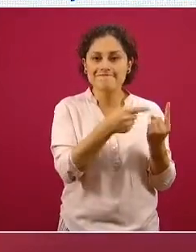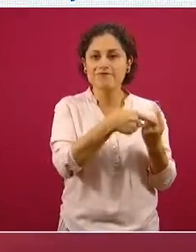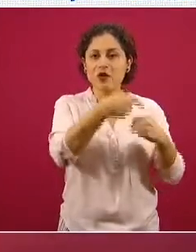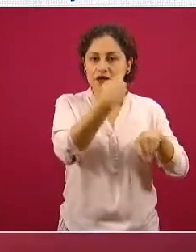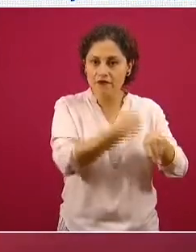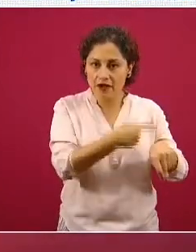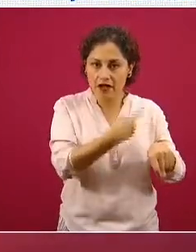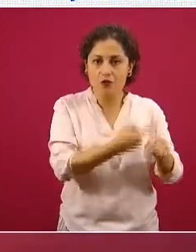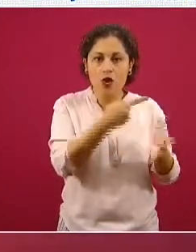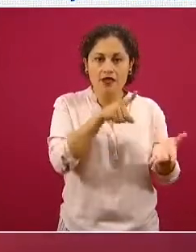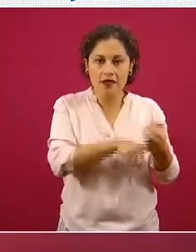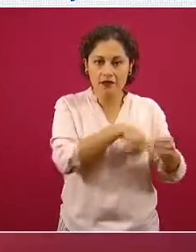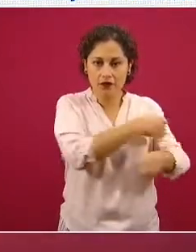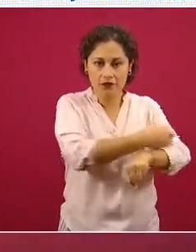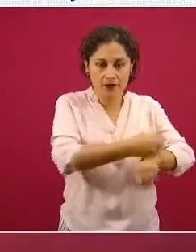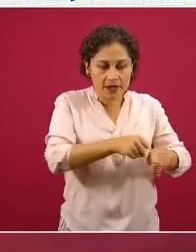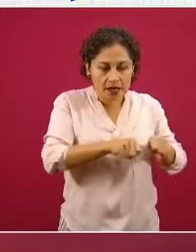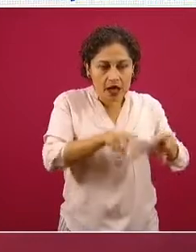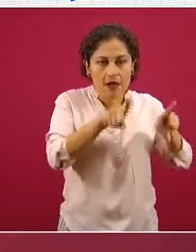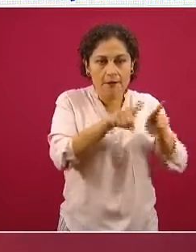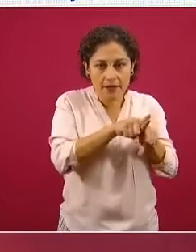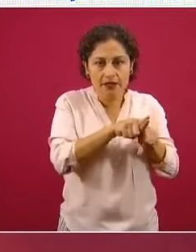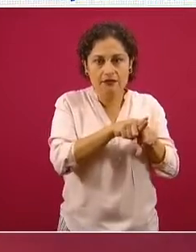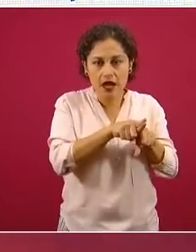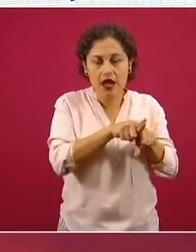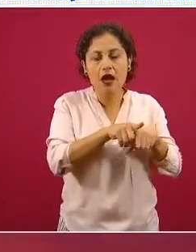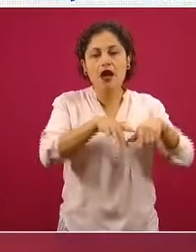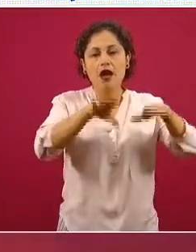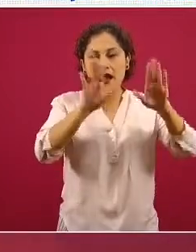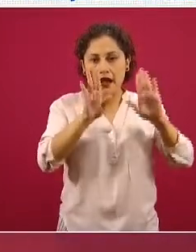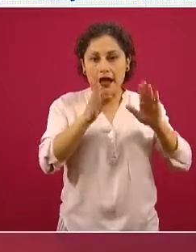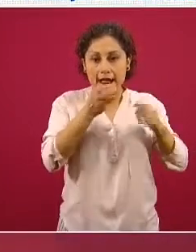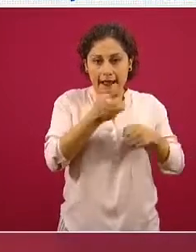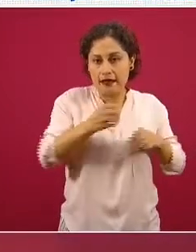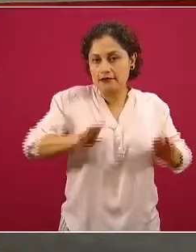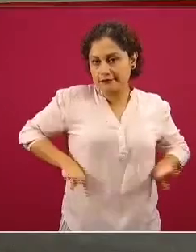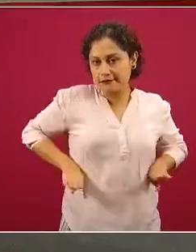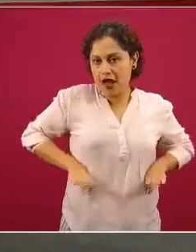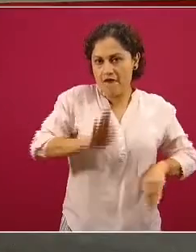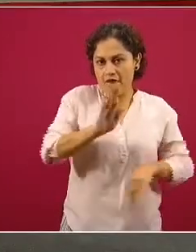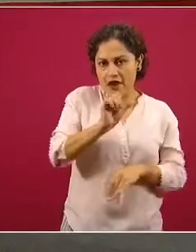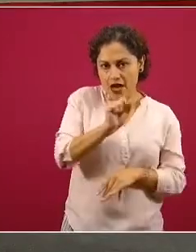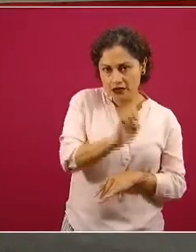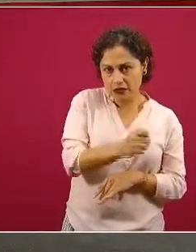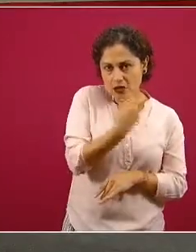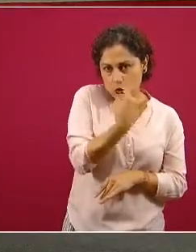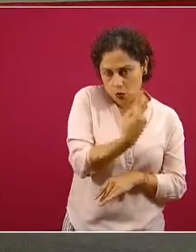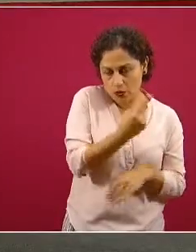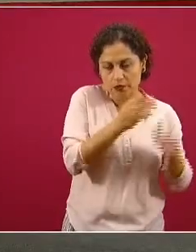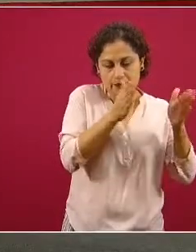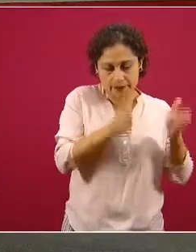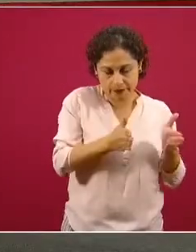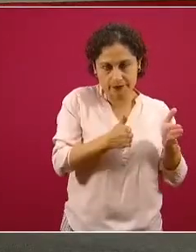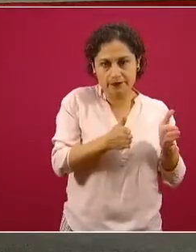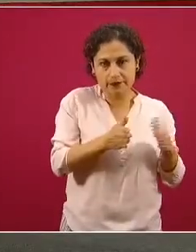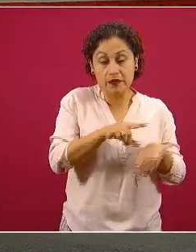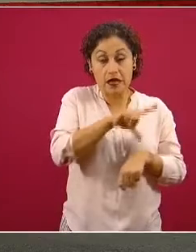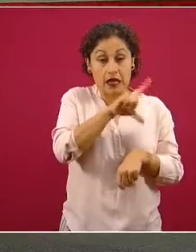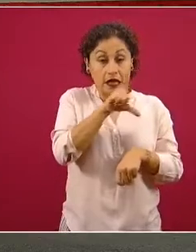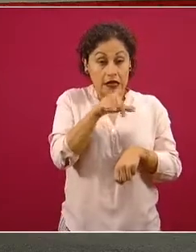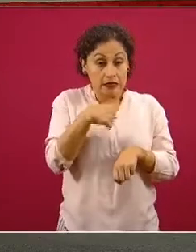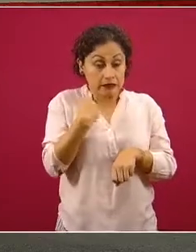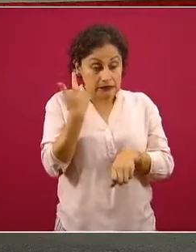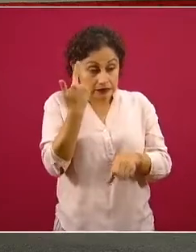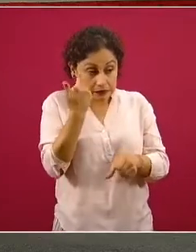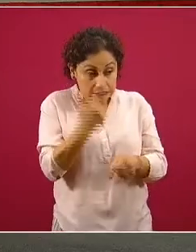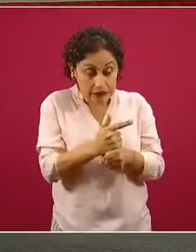brotes familiares. Y eso caracterizó en su momento a la etapa 1. Hubo un momento en que reconocimos una triplicación en el